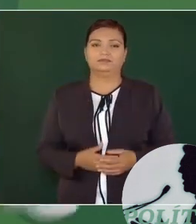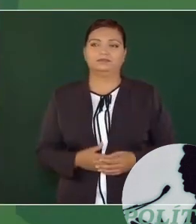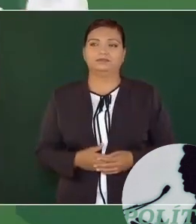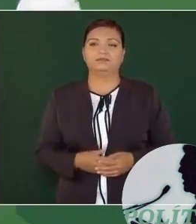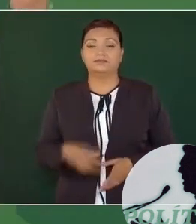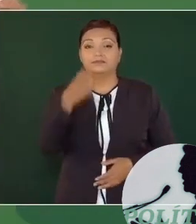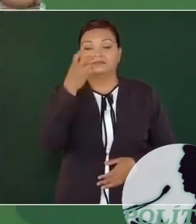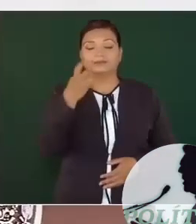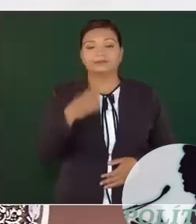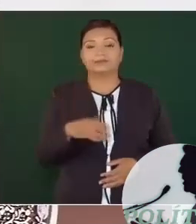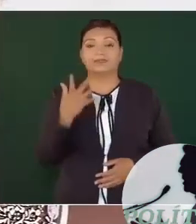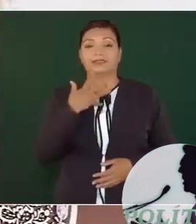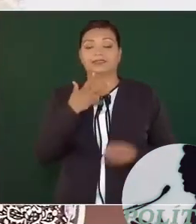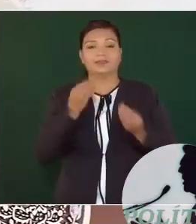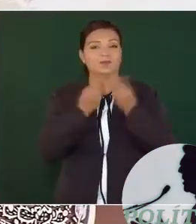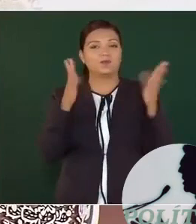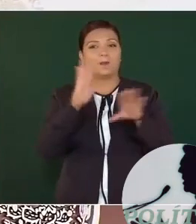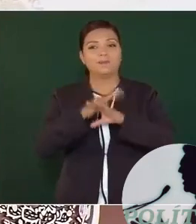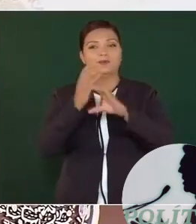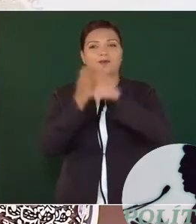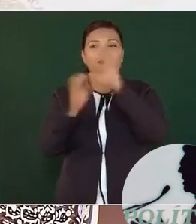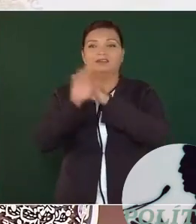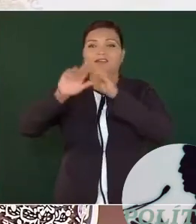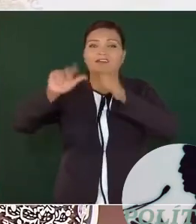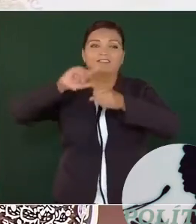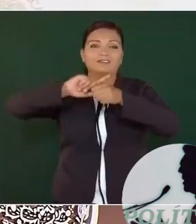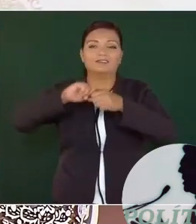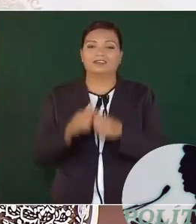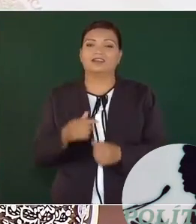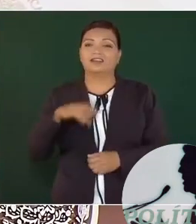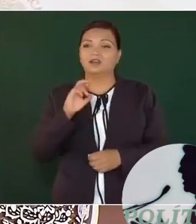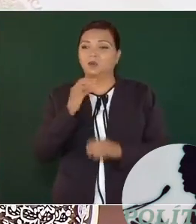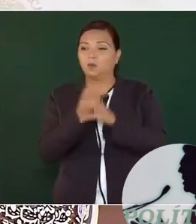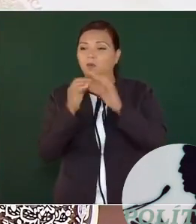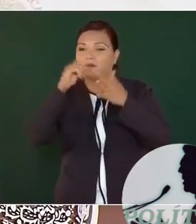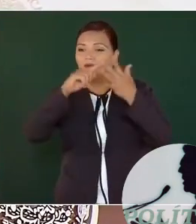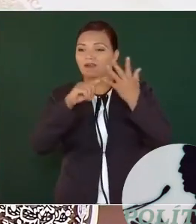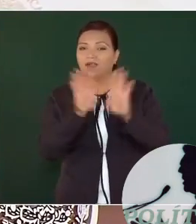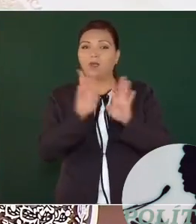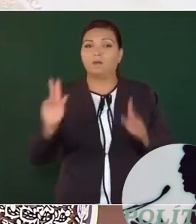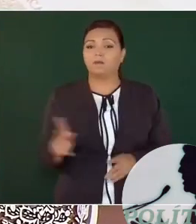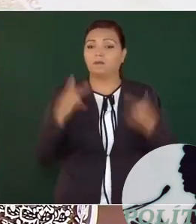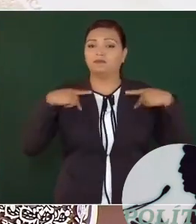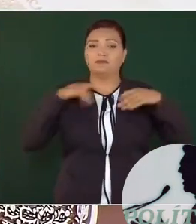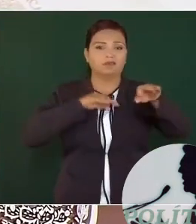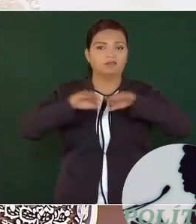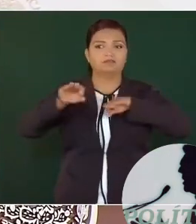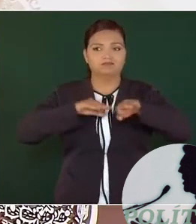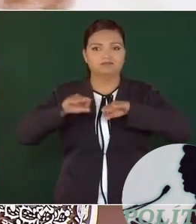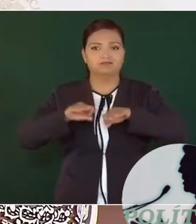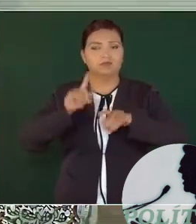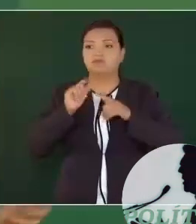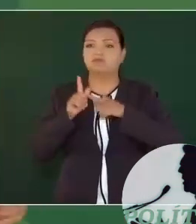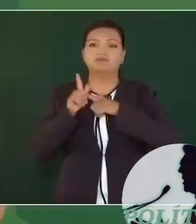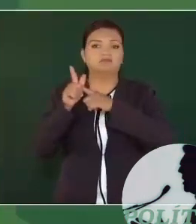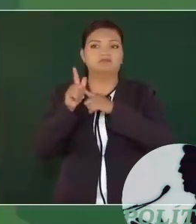Por eso, teniendo tantos recursos naturales, con un pueblo trabajador, no se